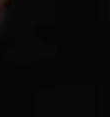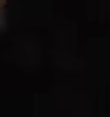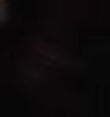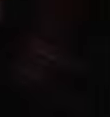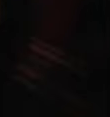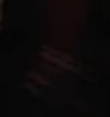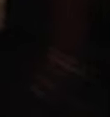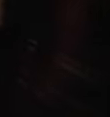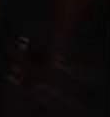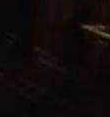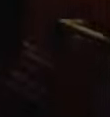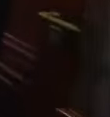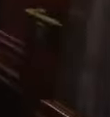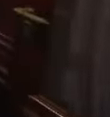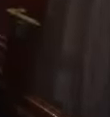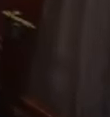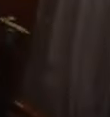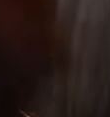1852-54.